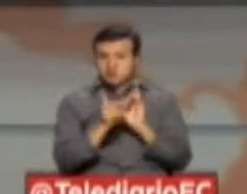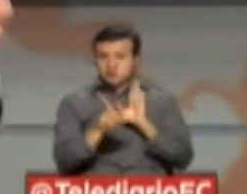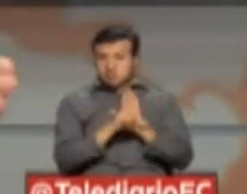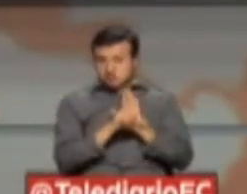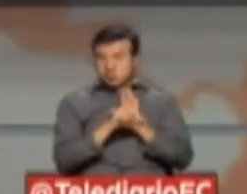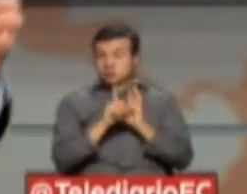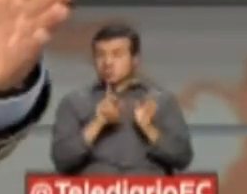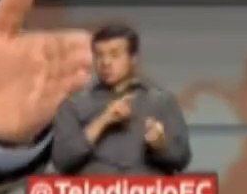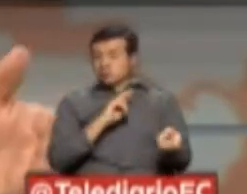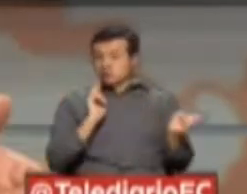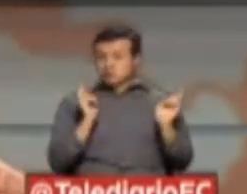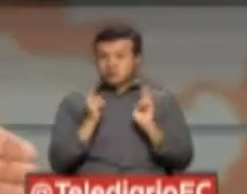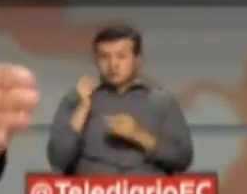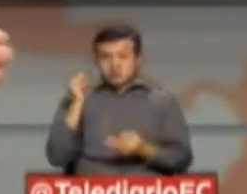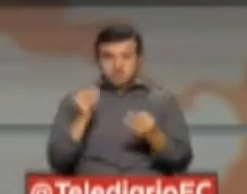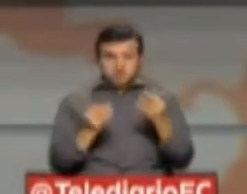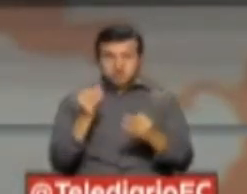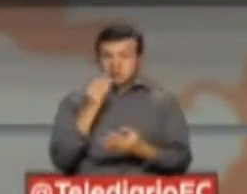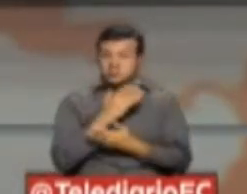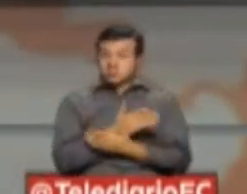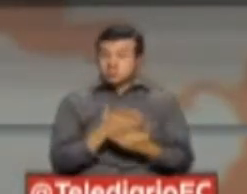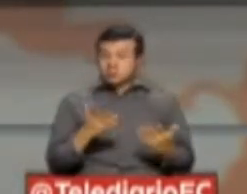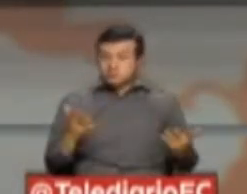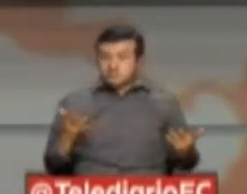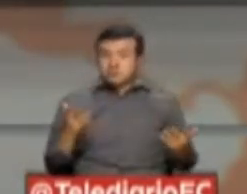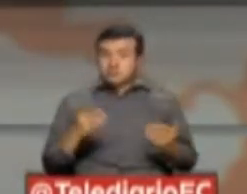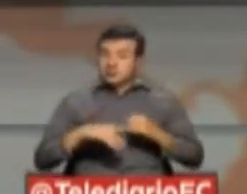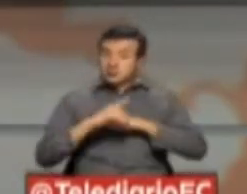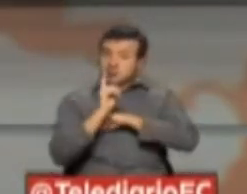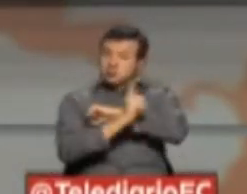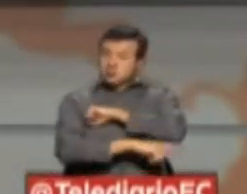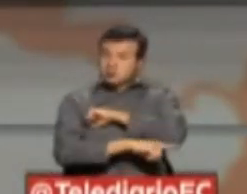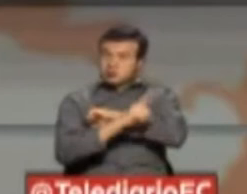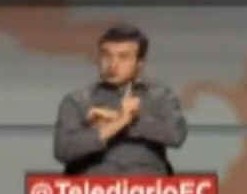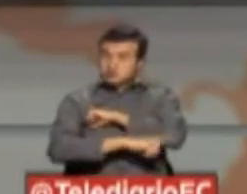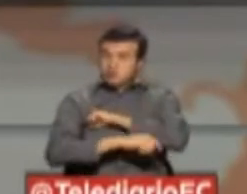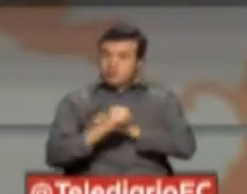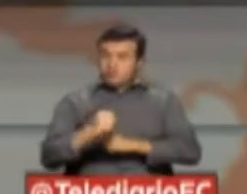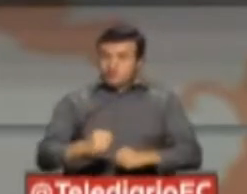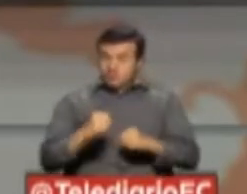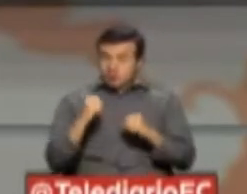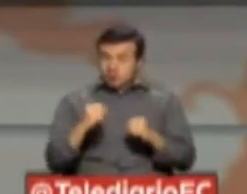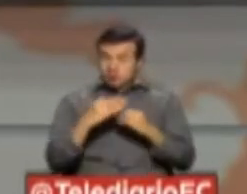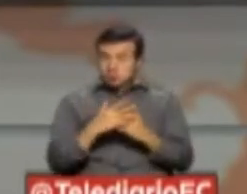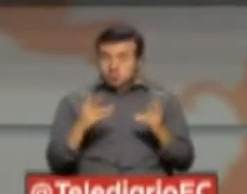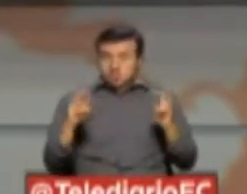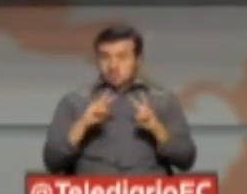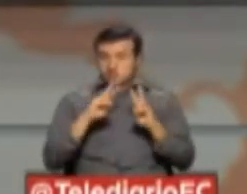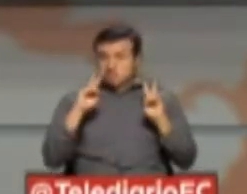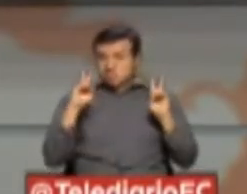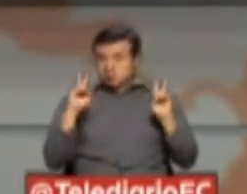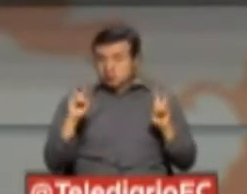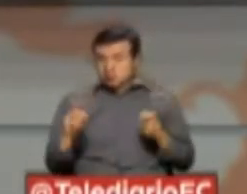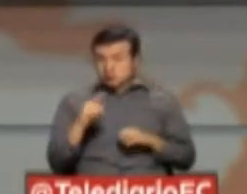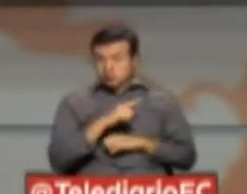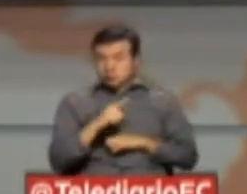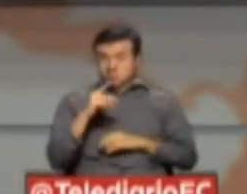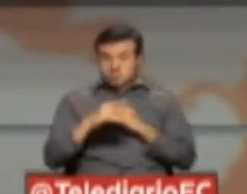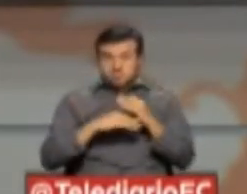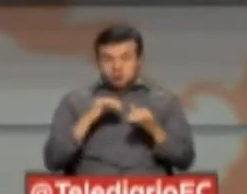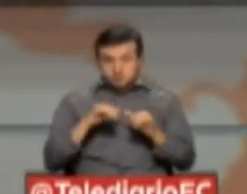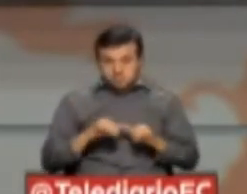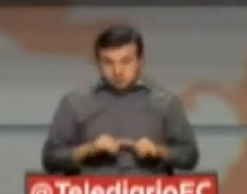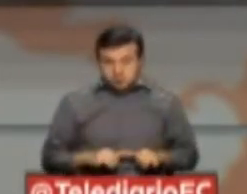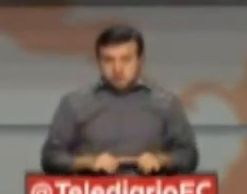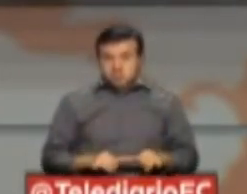acompañado de una ya que sancionaba con con severidad pero pero enmarcado dentro del debido proceso